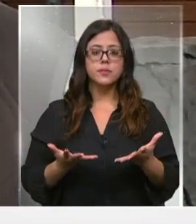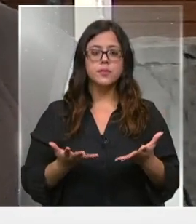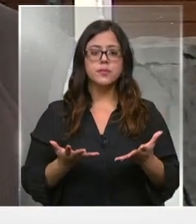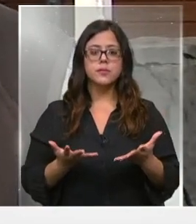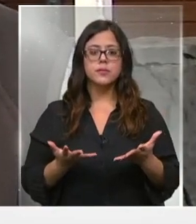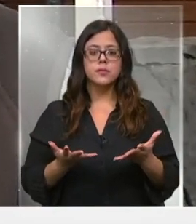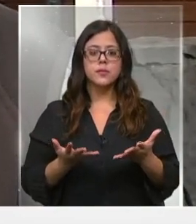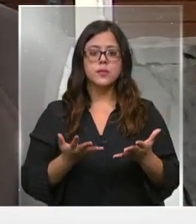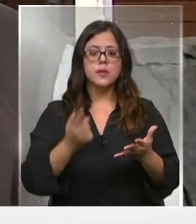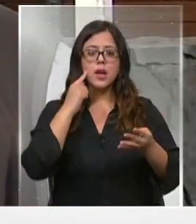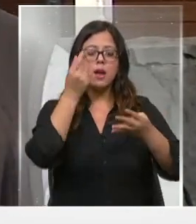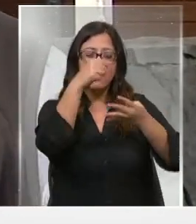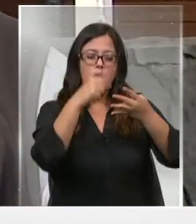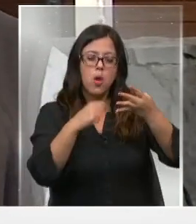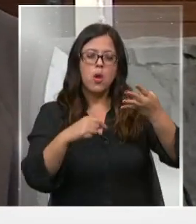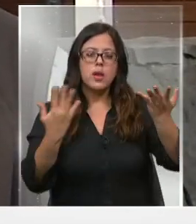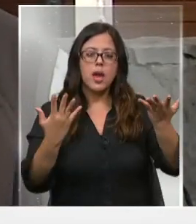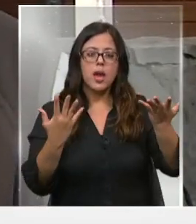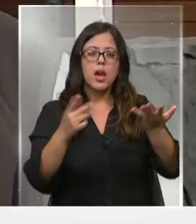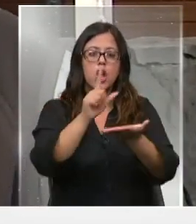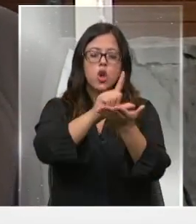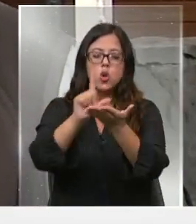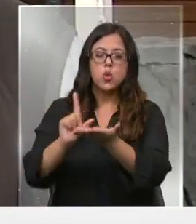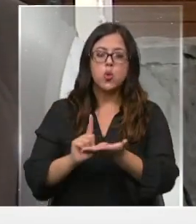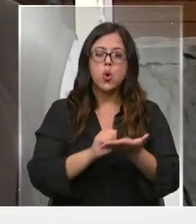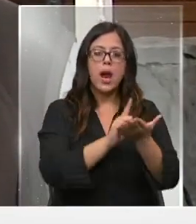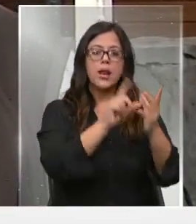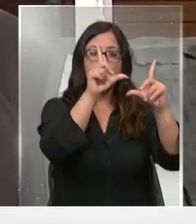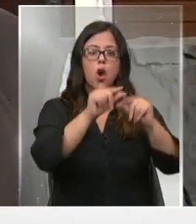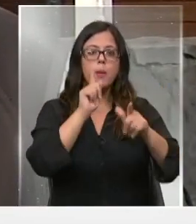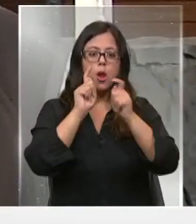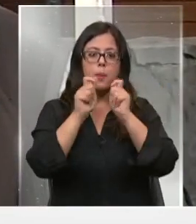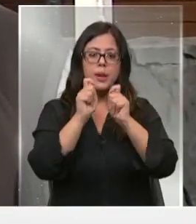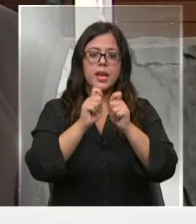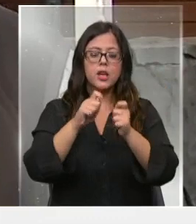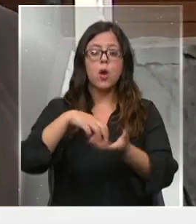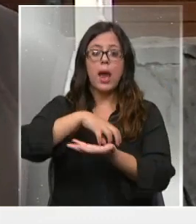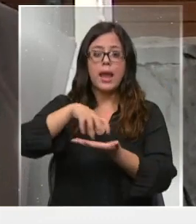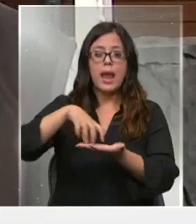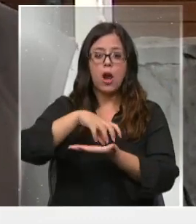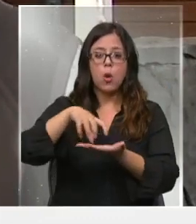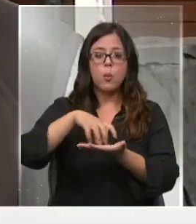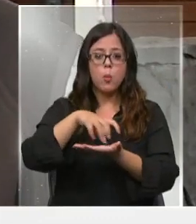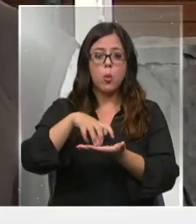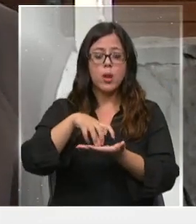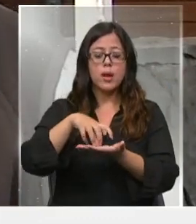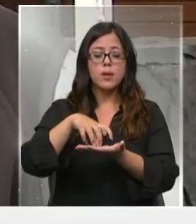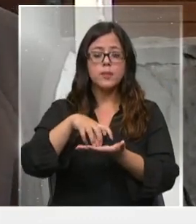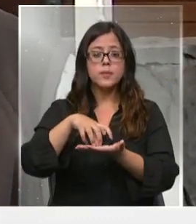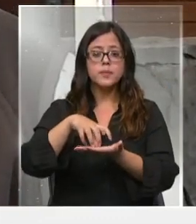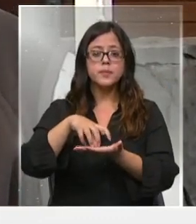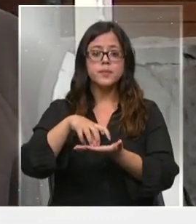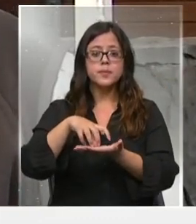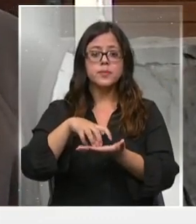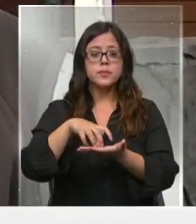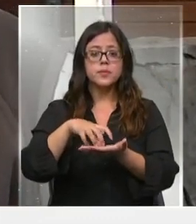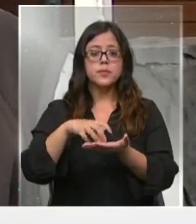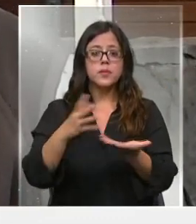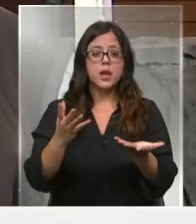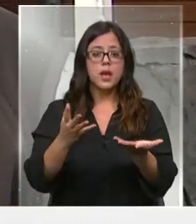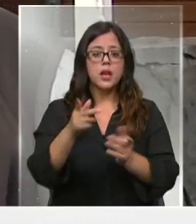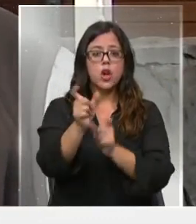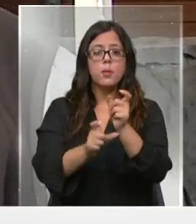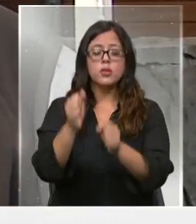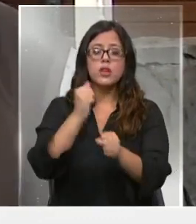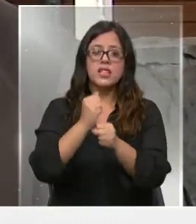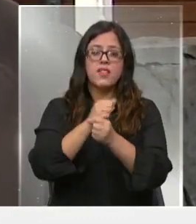validar los puntos de encuentro transitorio, que son los lugares con menos riesgo dentro de la comuna, con los distintos entes que trabajamos